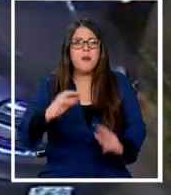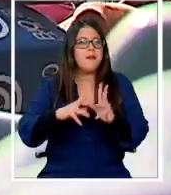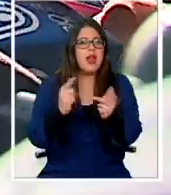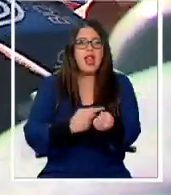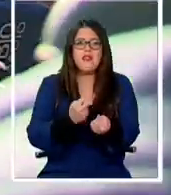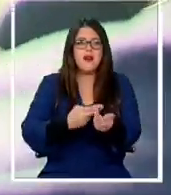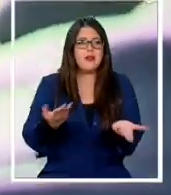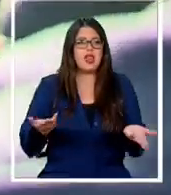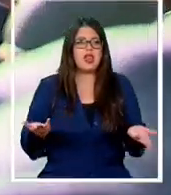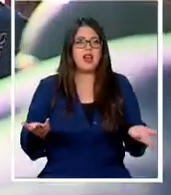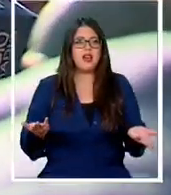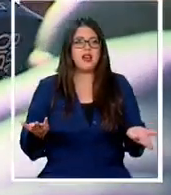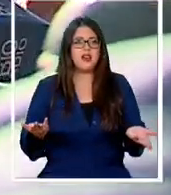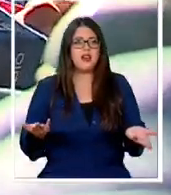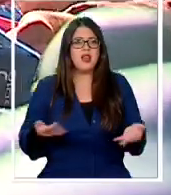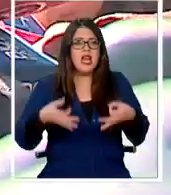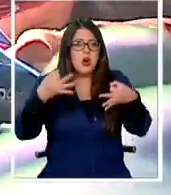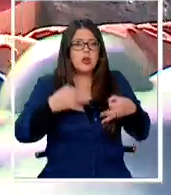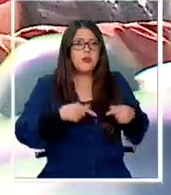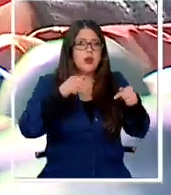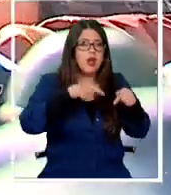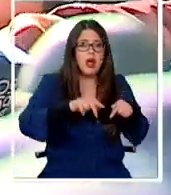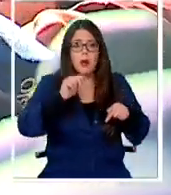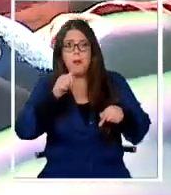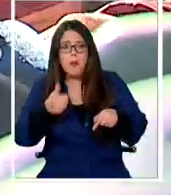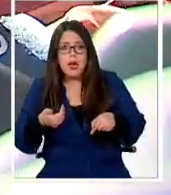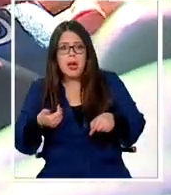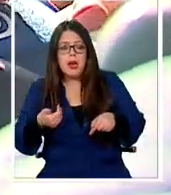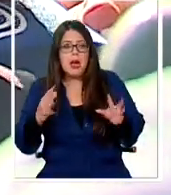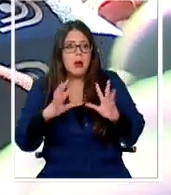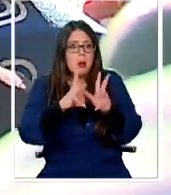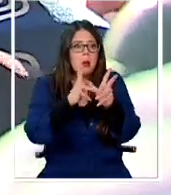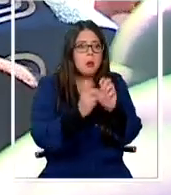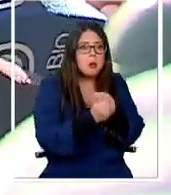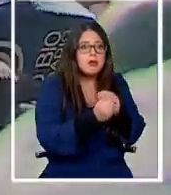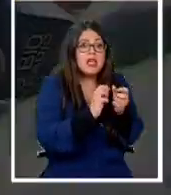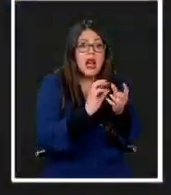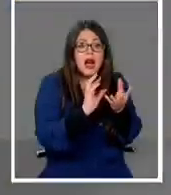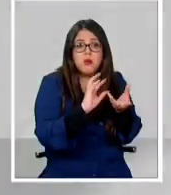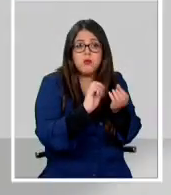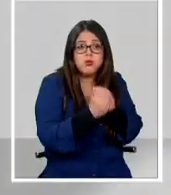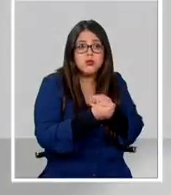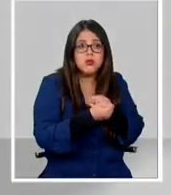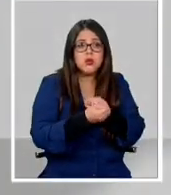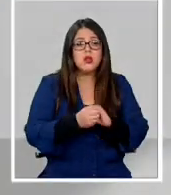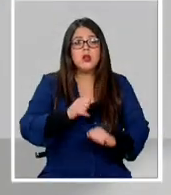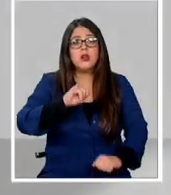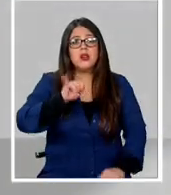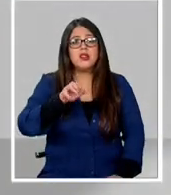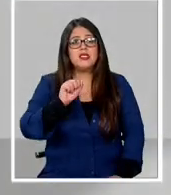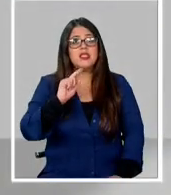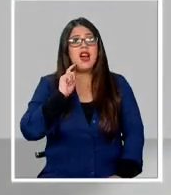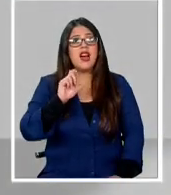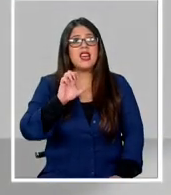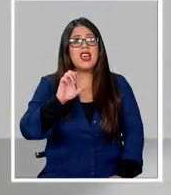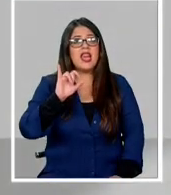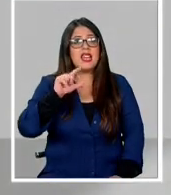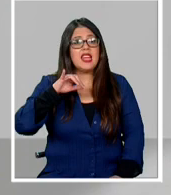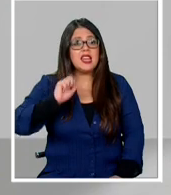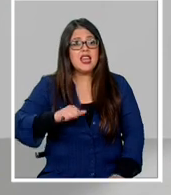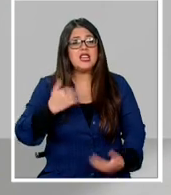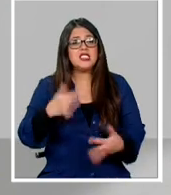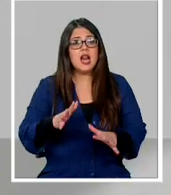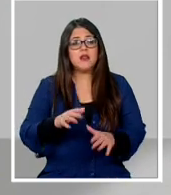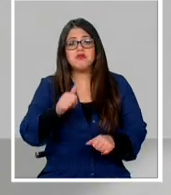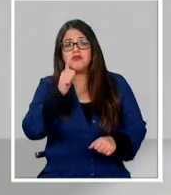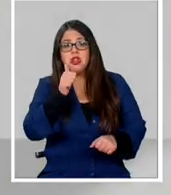familia, como en un momento a otro, de un segundo a otro se destruye una familia por gente irresponsable. Jacqueline Acuña Mendoza realizaba el trayecto